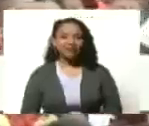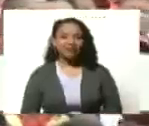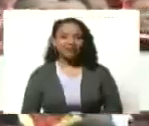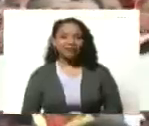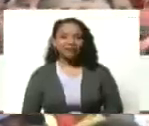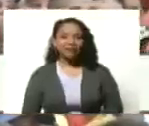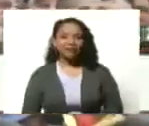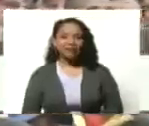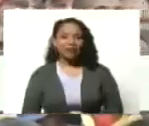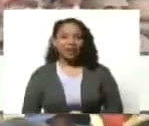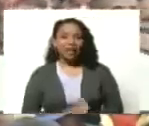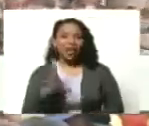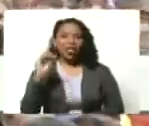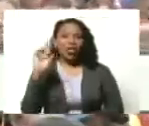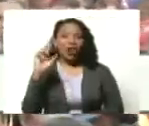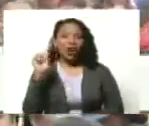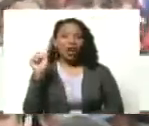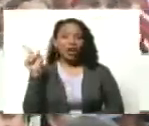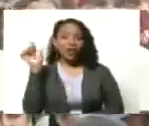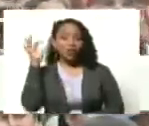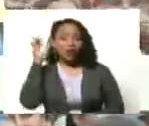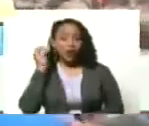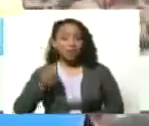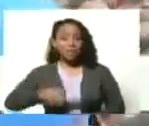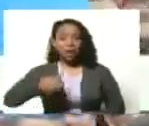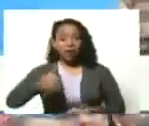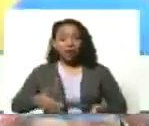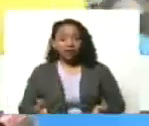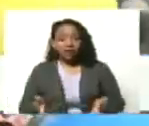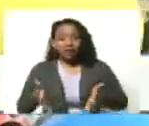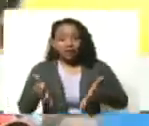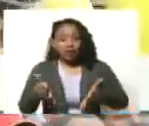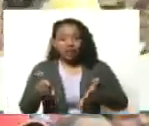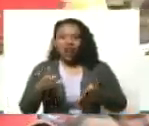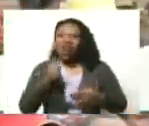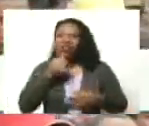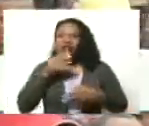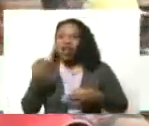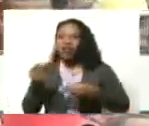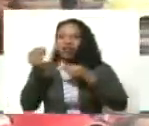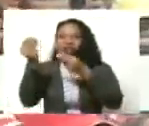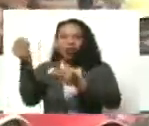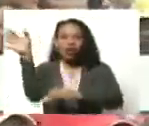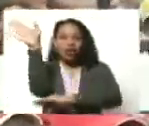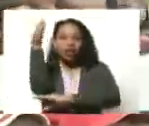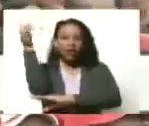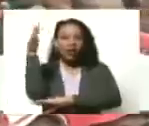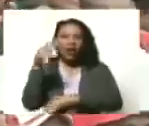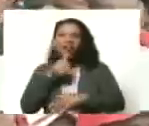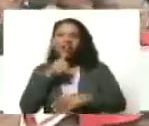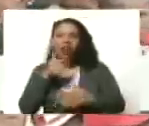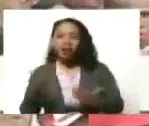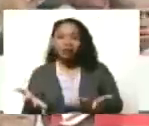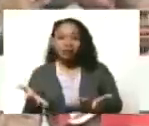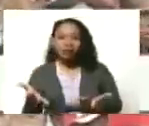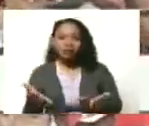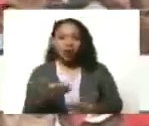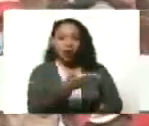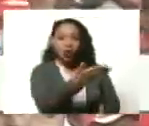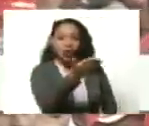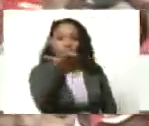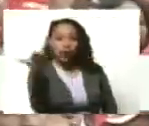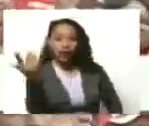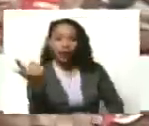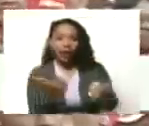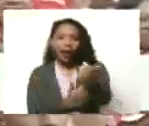y Dora, que fue la más votada, ¿A quién le estoy entregando yo ese estandarte? A ustedes,